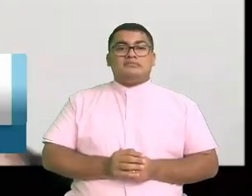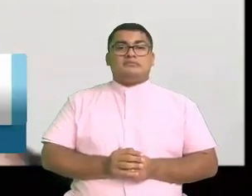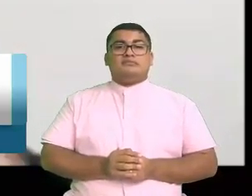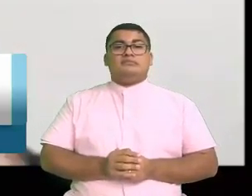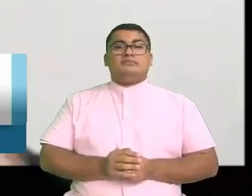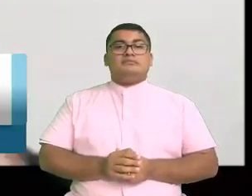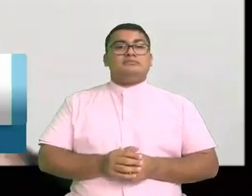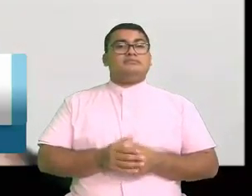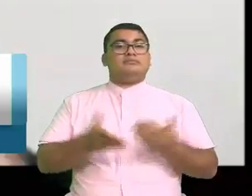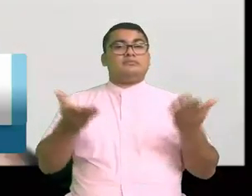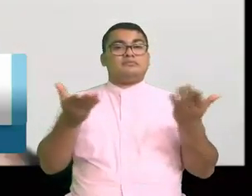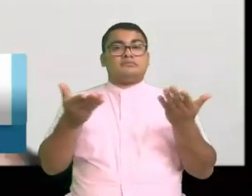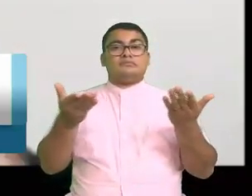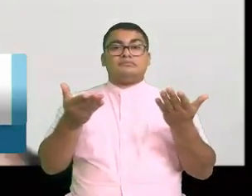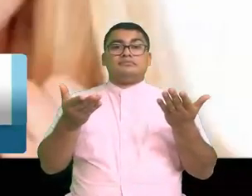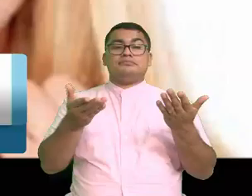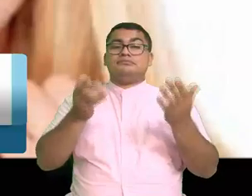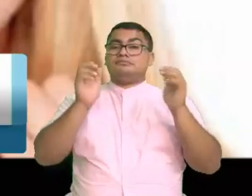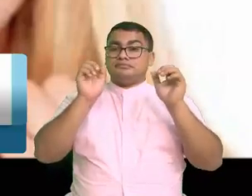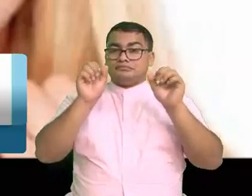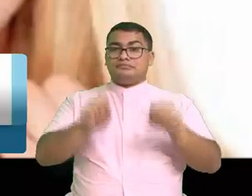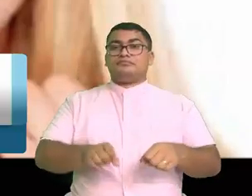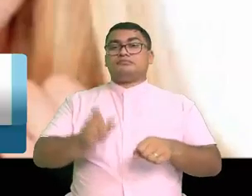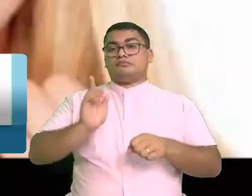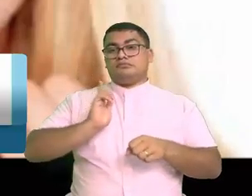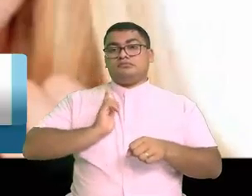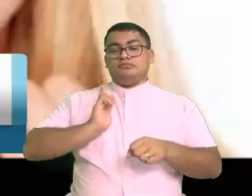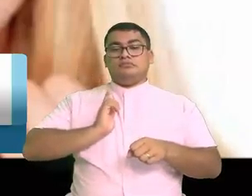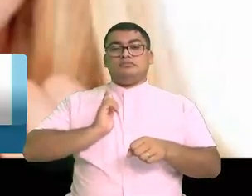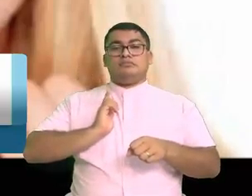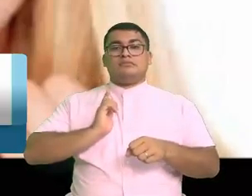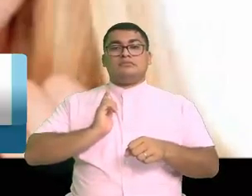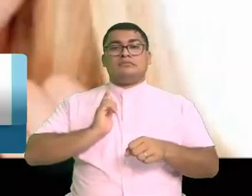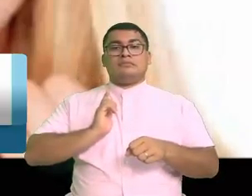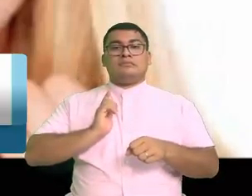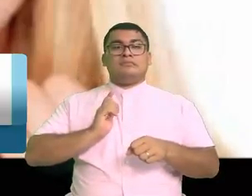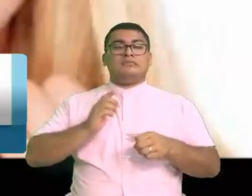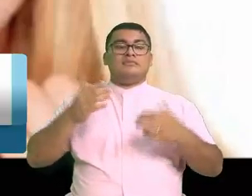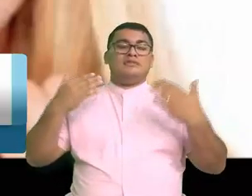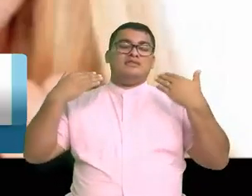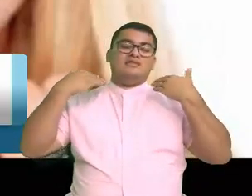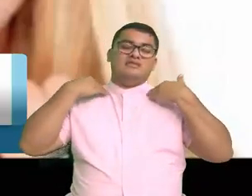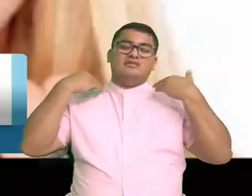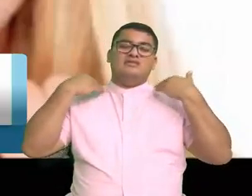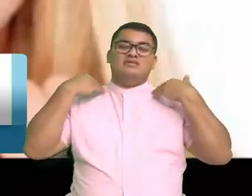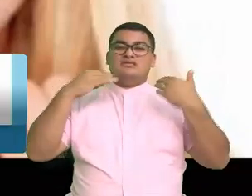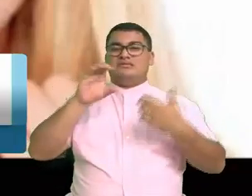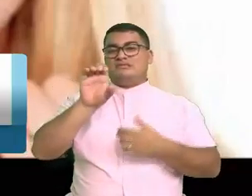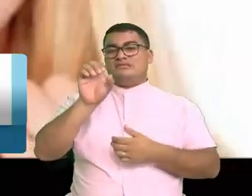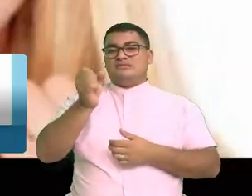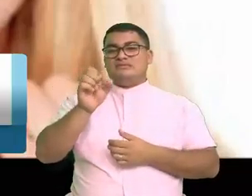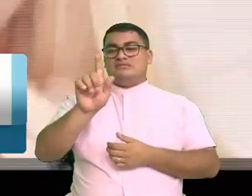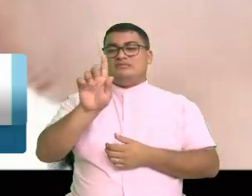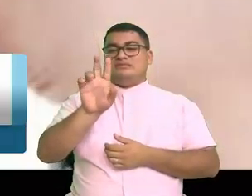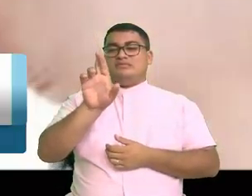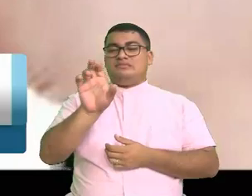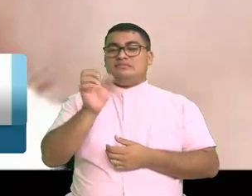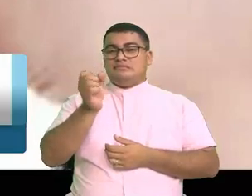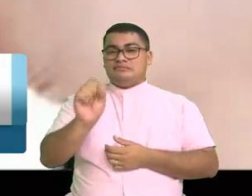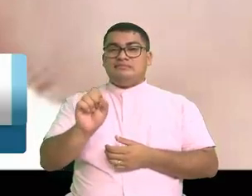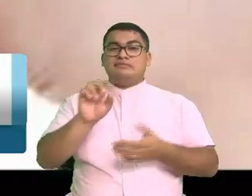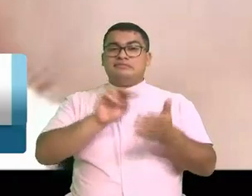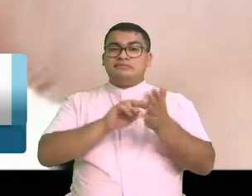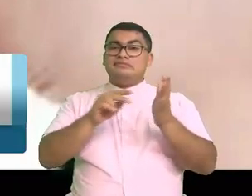uno de los factores predisponentes que tenemos es el estrés. El estrés es